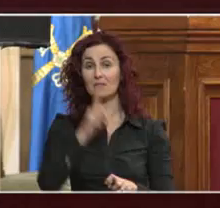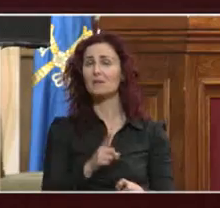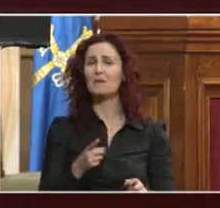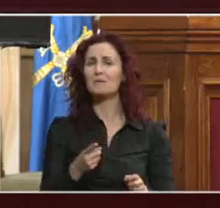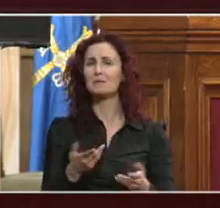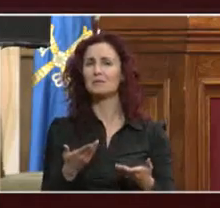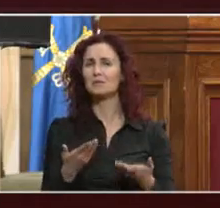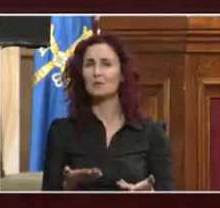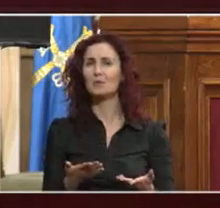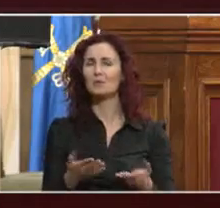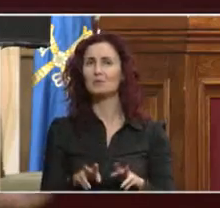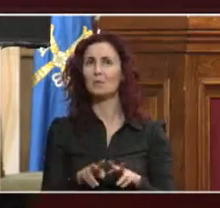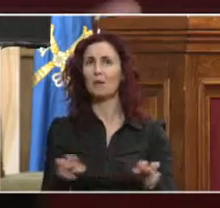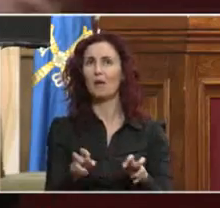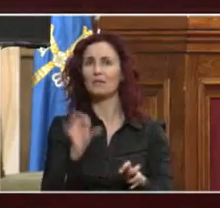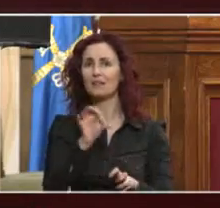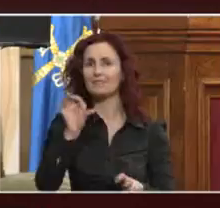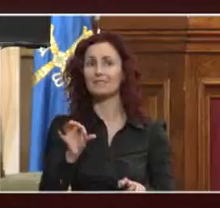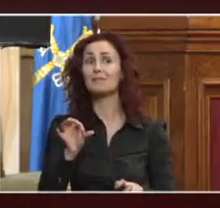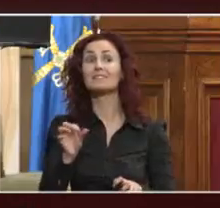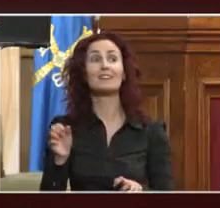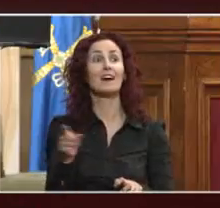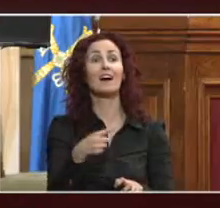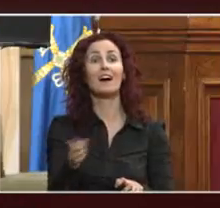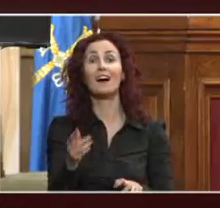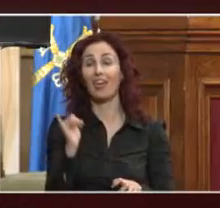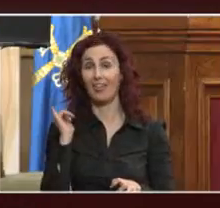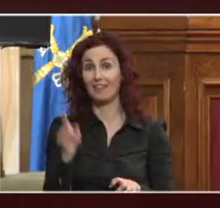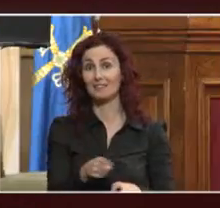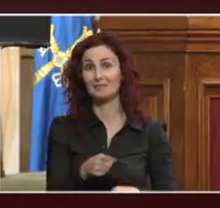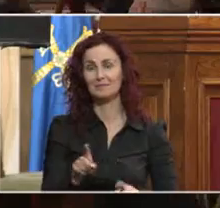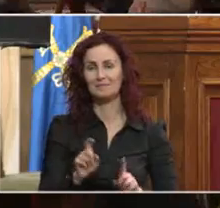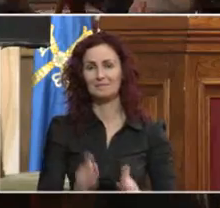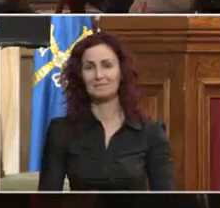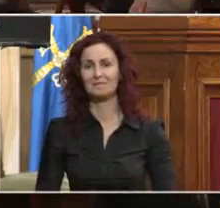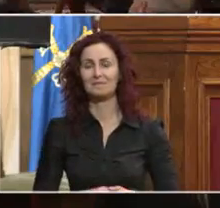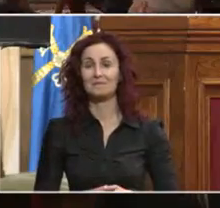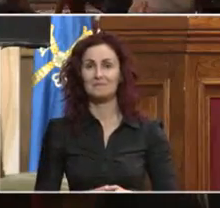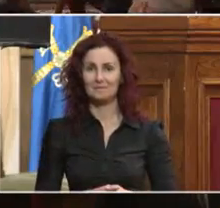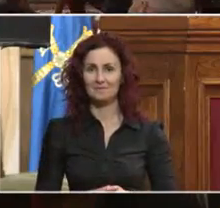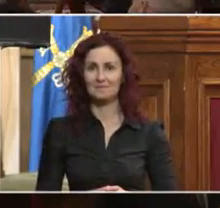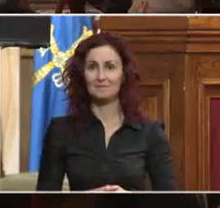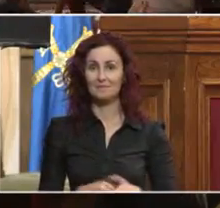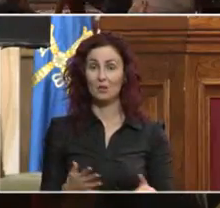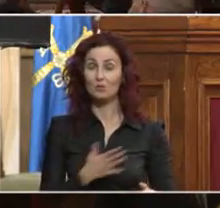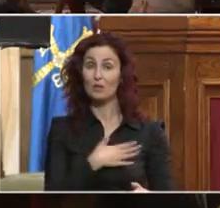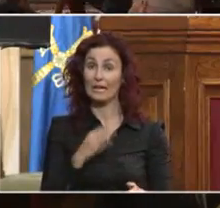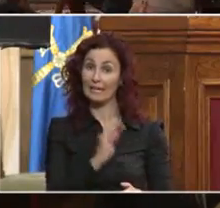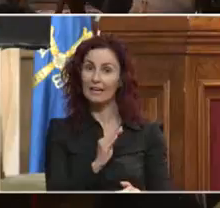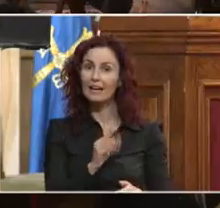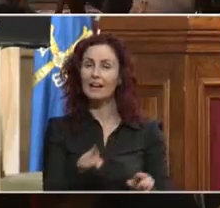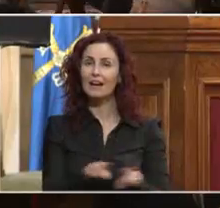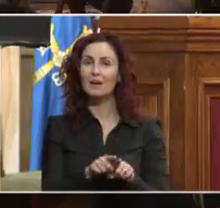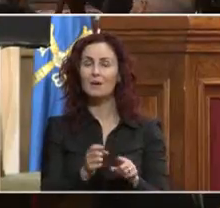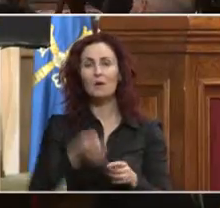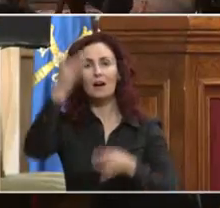cuántos de estos viejitos de San Sebastián están ahí. También queríamos preguntaros por vuestro